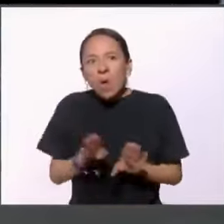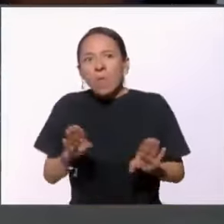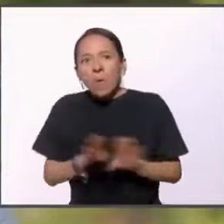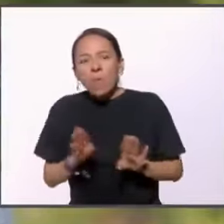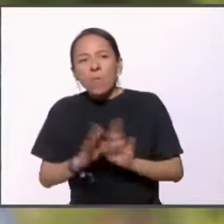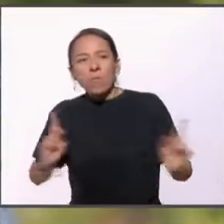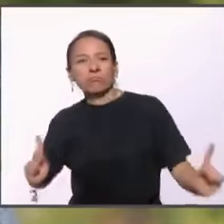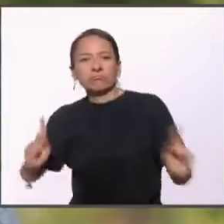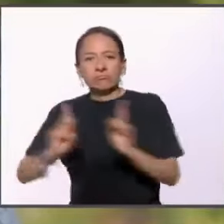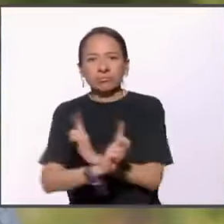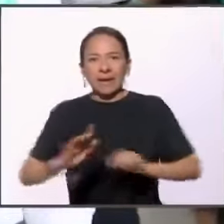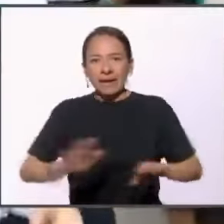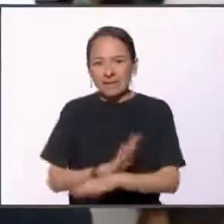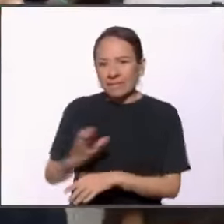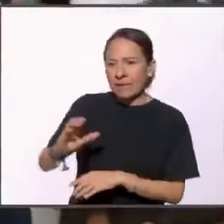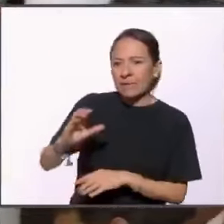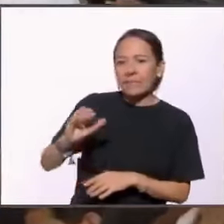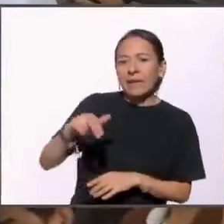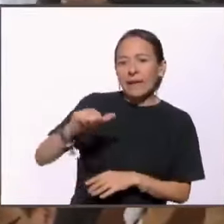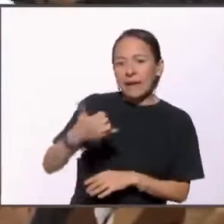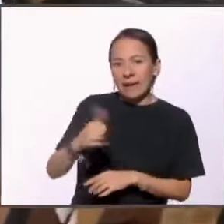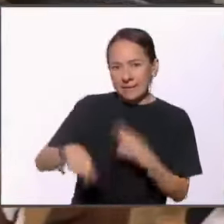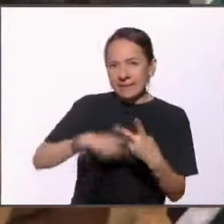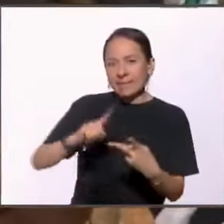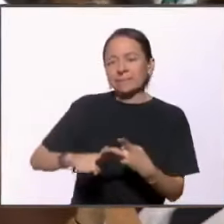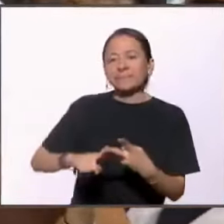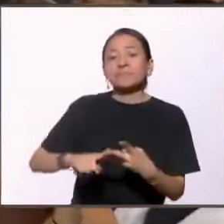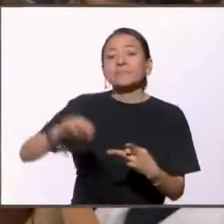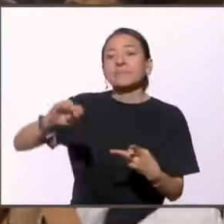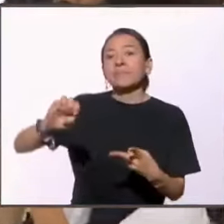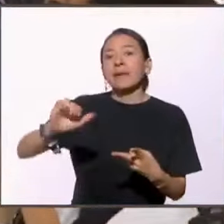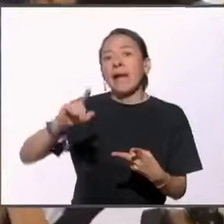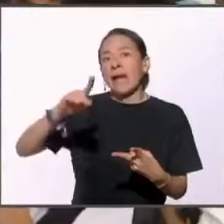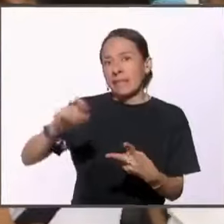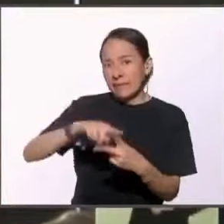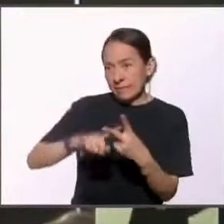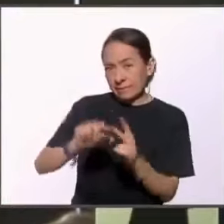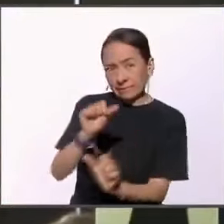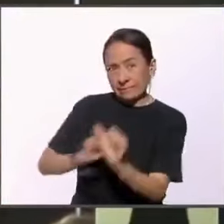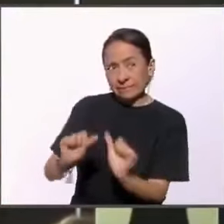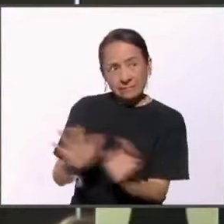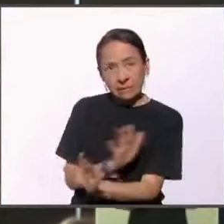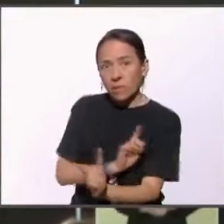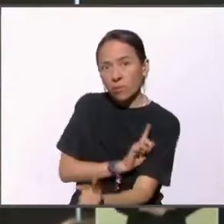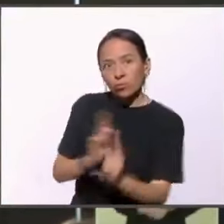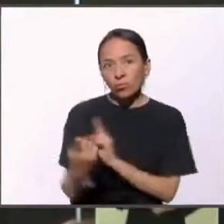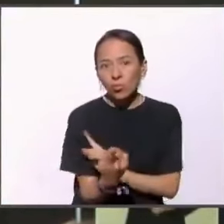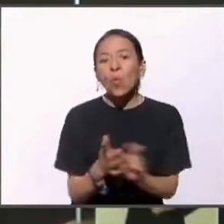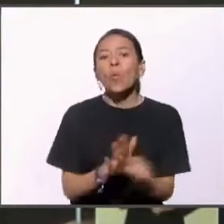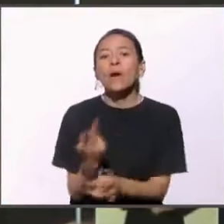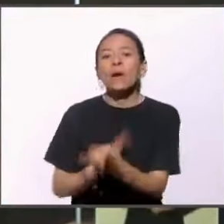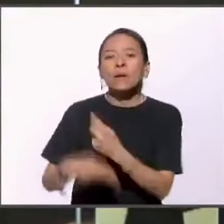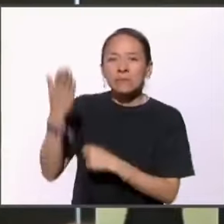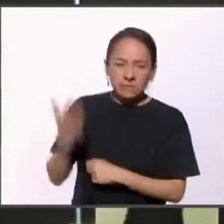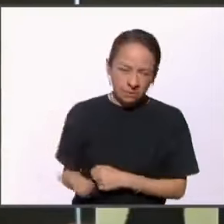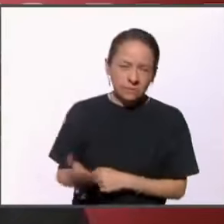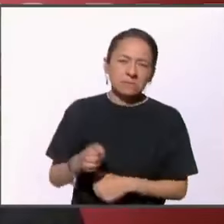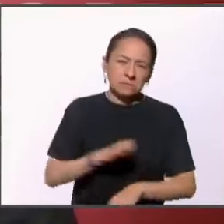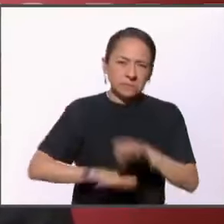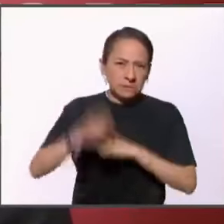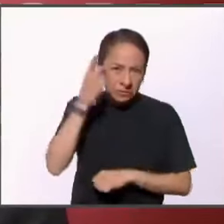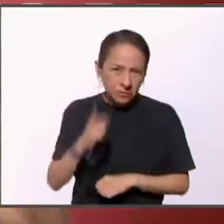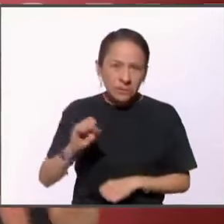los entonces candidatos Ricardo Anaya y José Antonio Meade. Entonces salieron nombres como los del empresario Carlos Slim